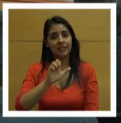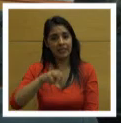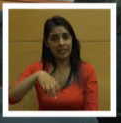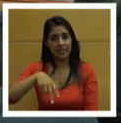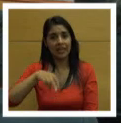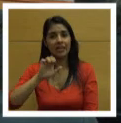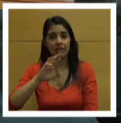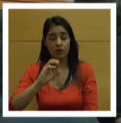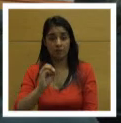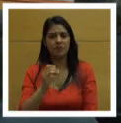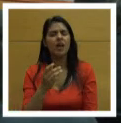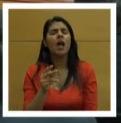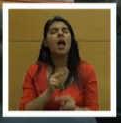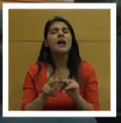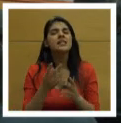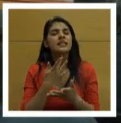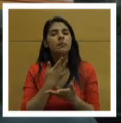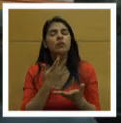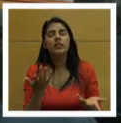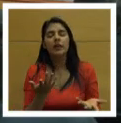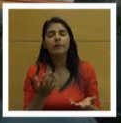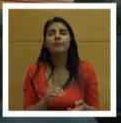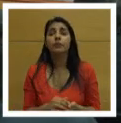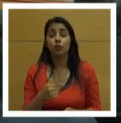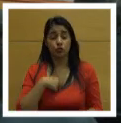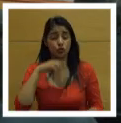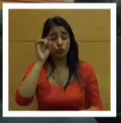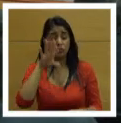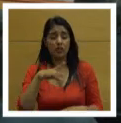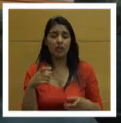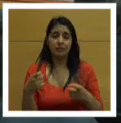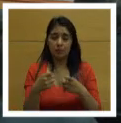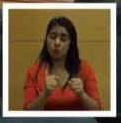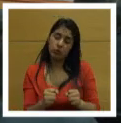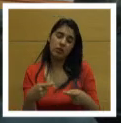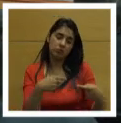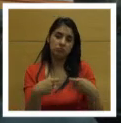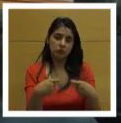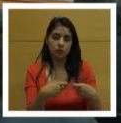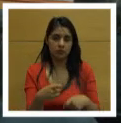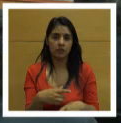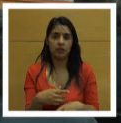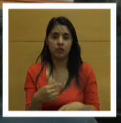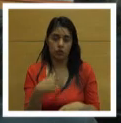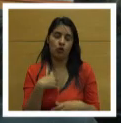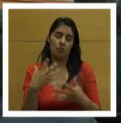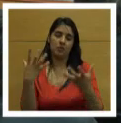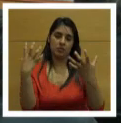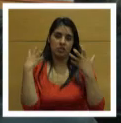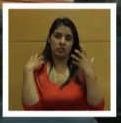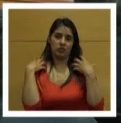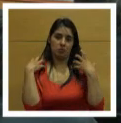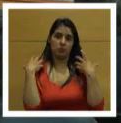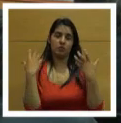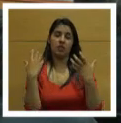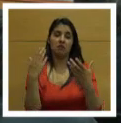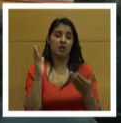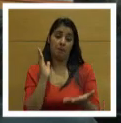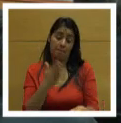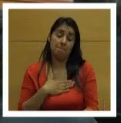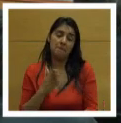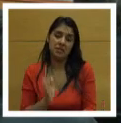¿qué hacemos si yo sé que es discutible, yo me tengo que hacer cargo de mi sentencia, no se apeló,